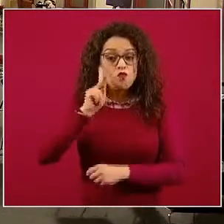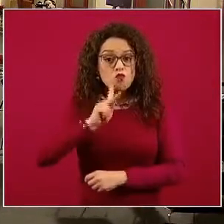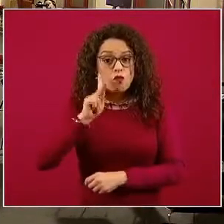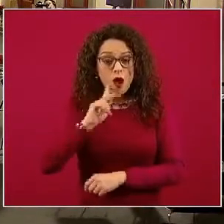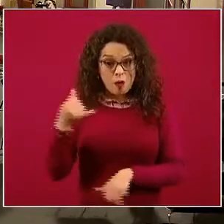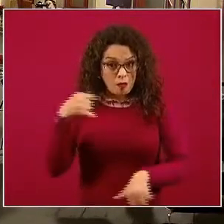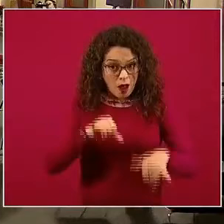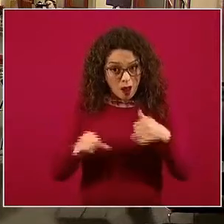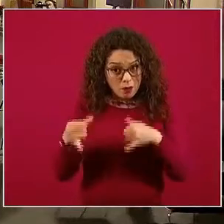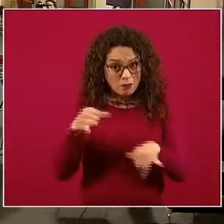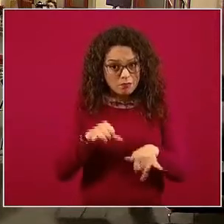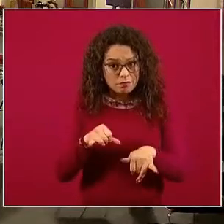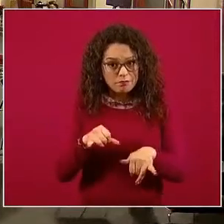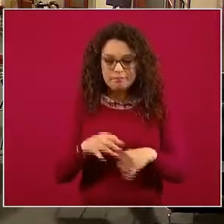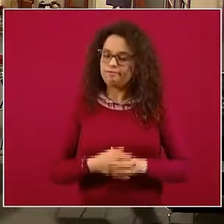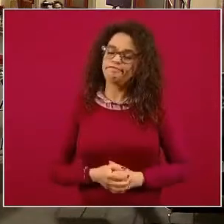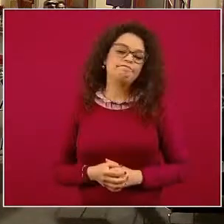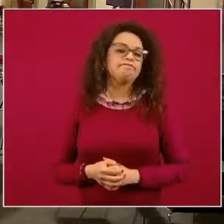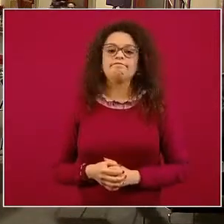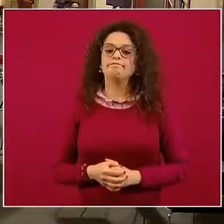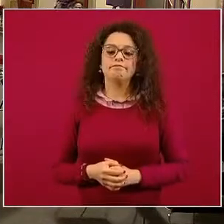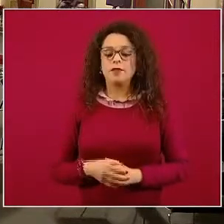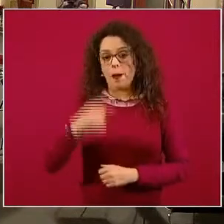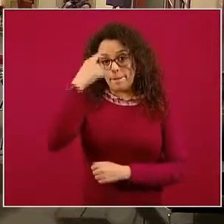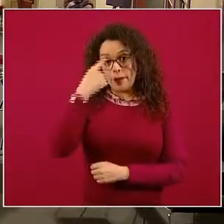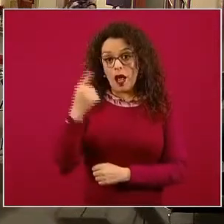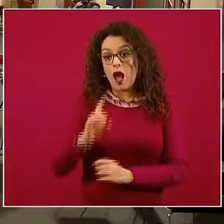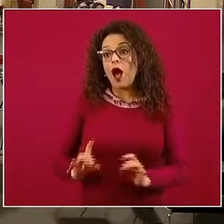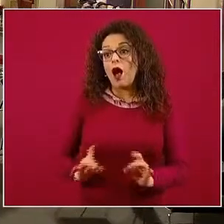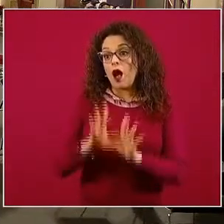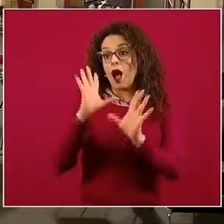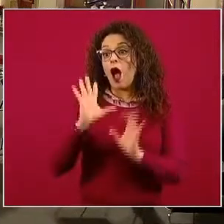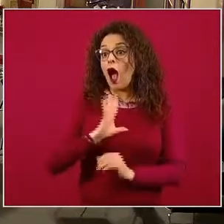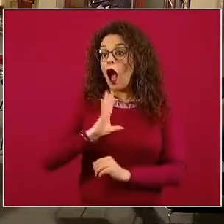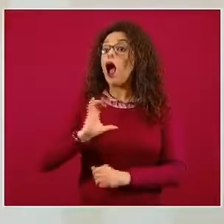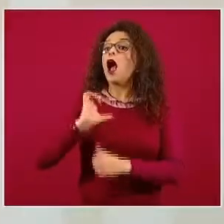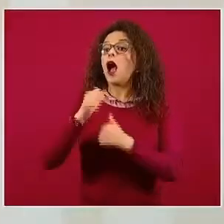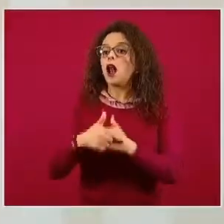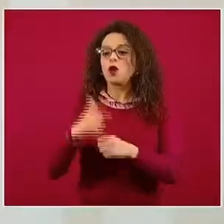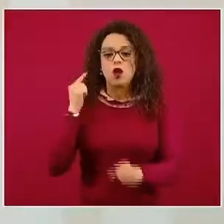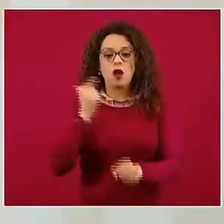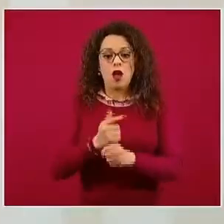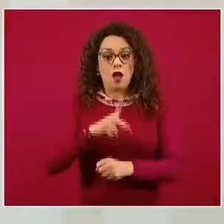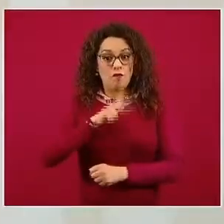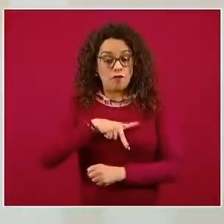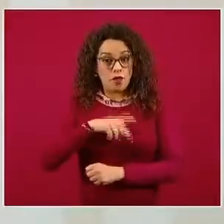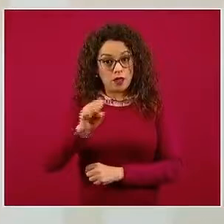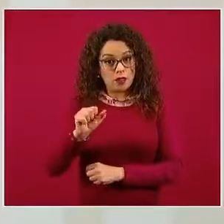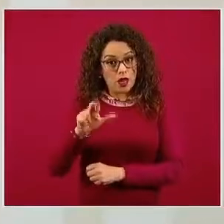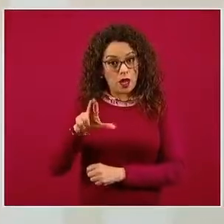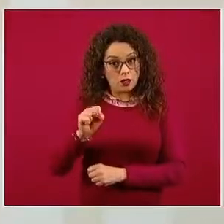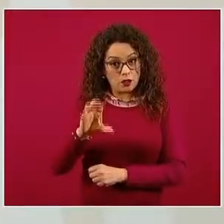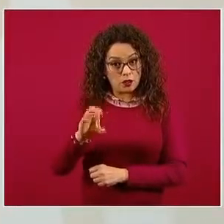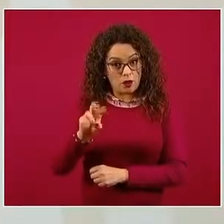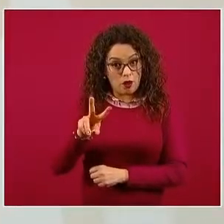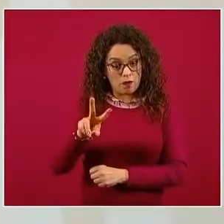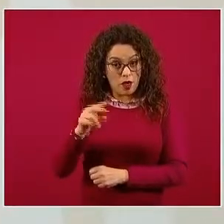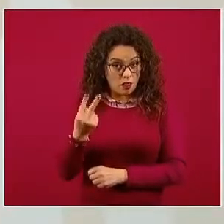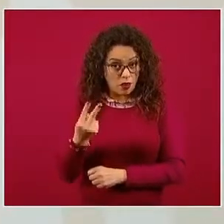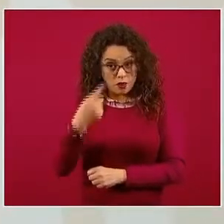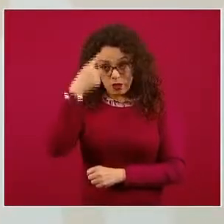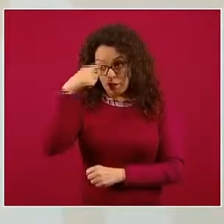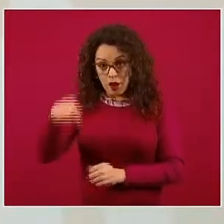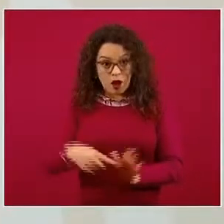laboratorio con intención o finalidad de detectar virus SARS-CoV-2, el hecho de presentarla para